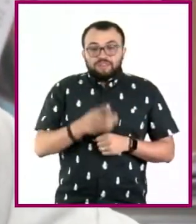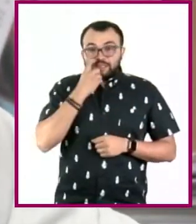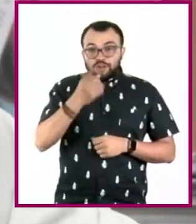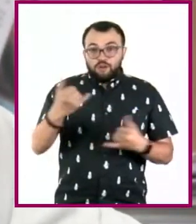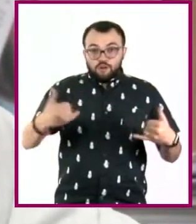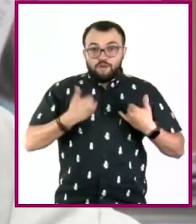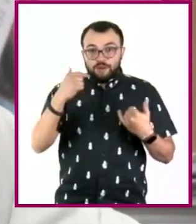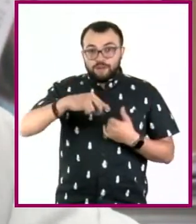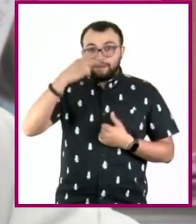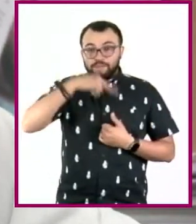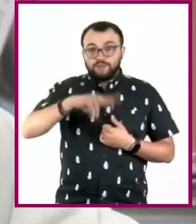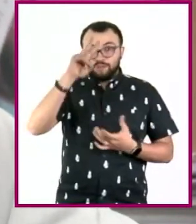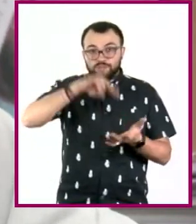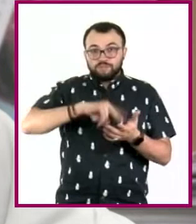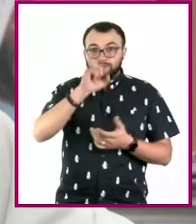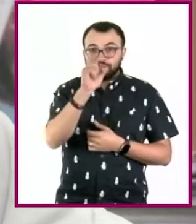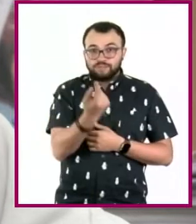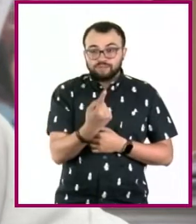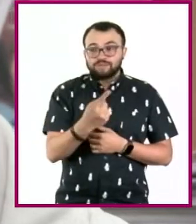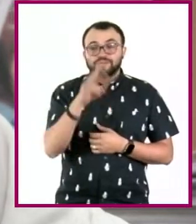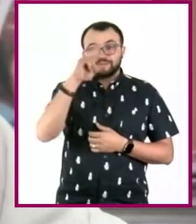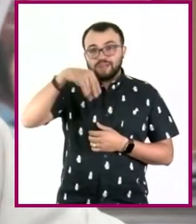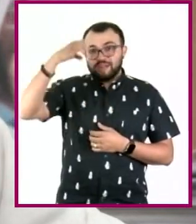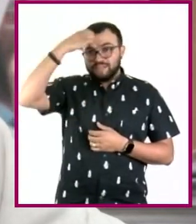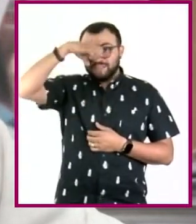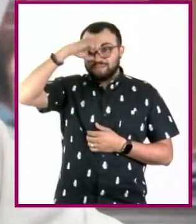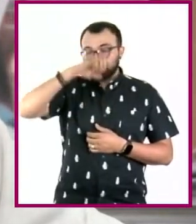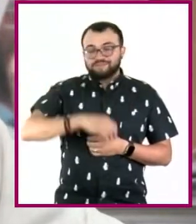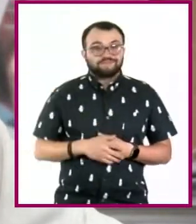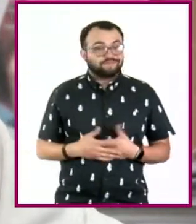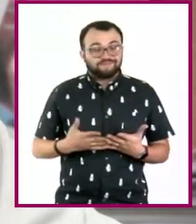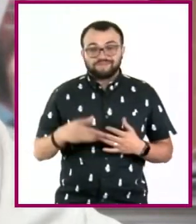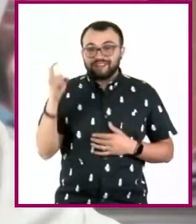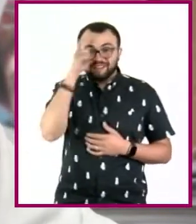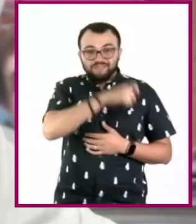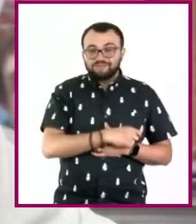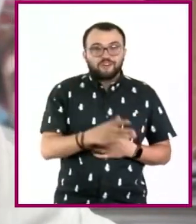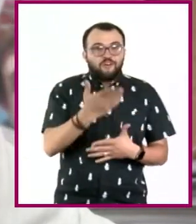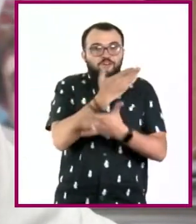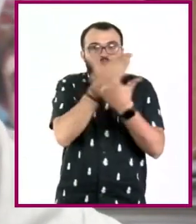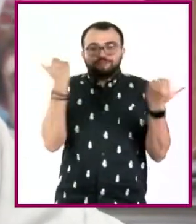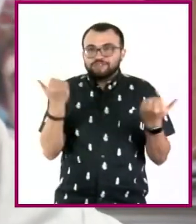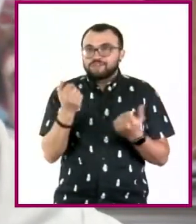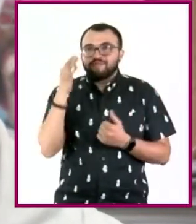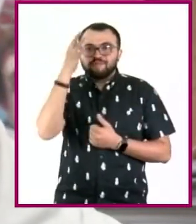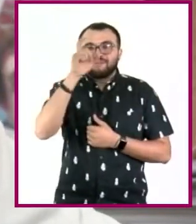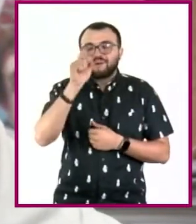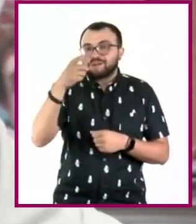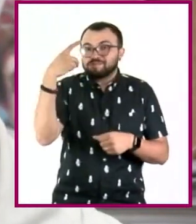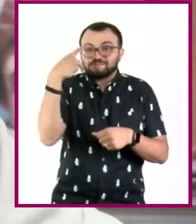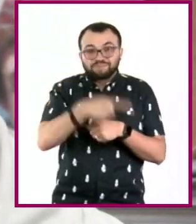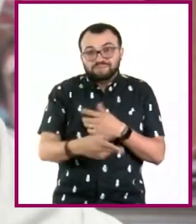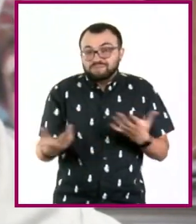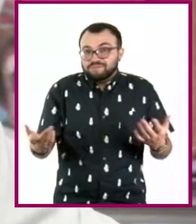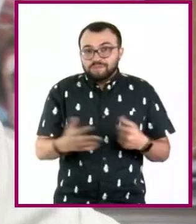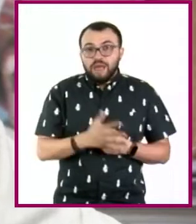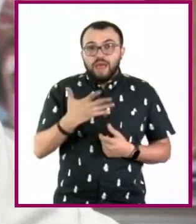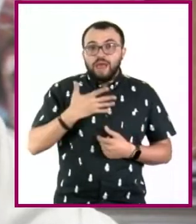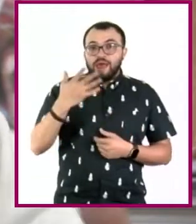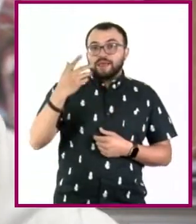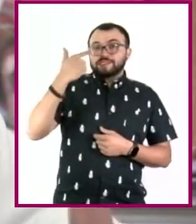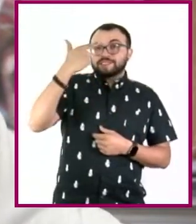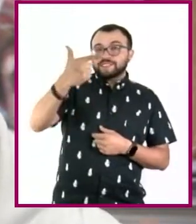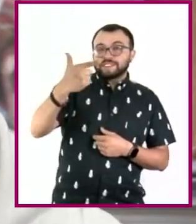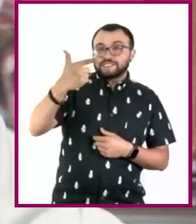en México en 2021 es una experiencia desconcertante, desoladora y peligrosa. Habla de 7 décadas de